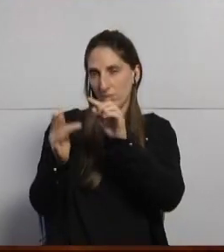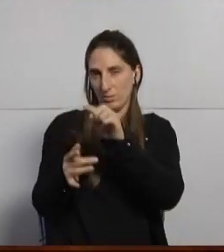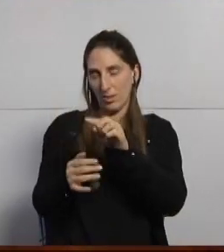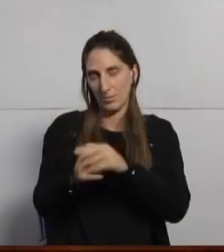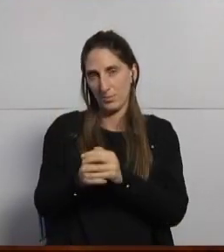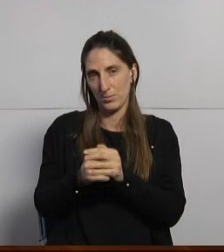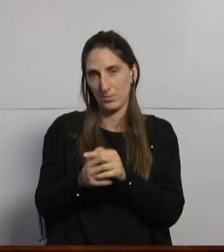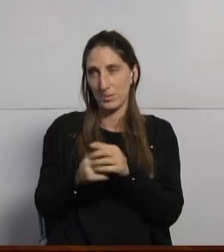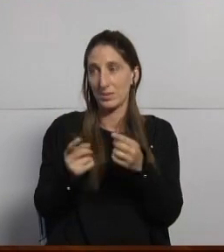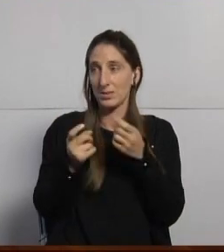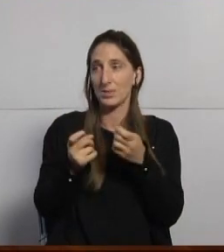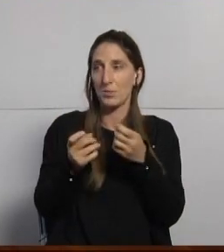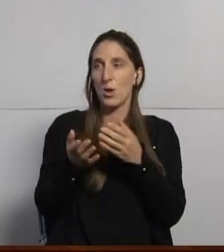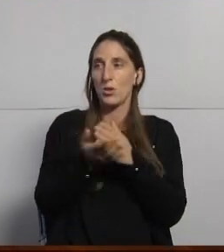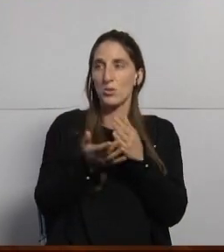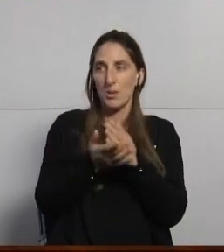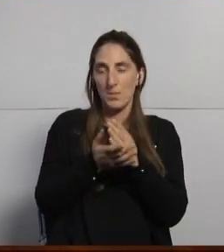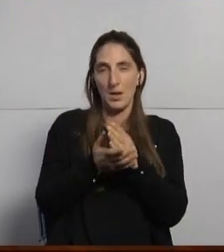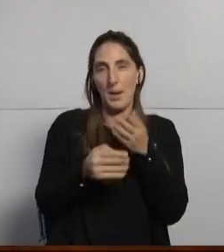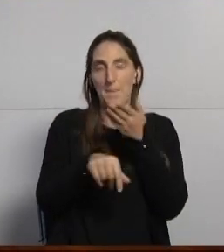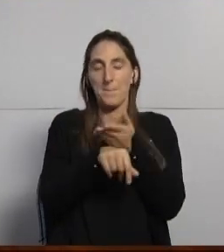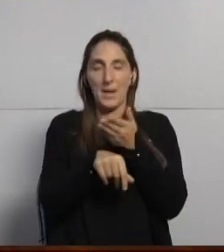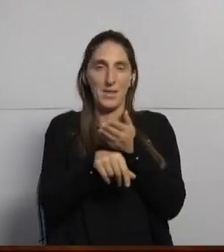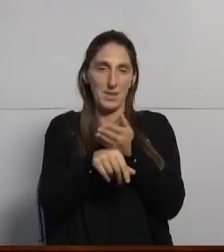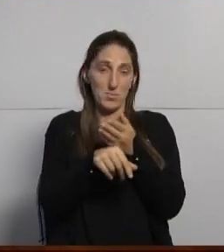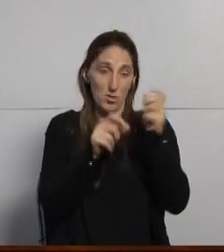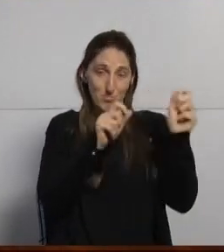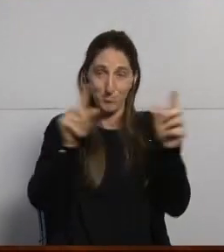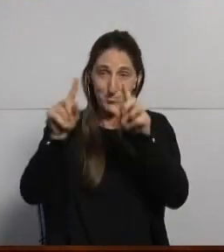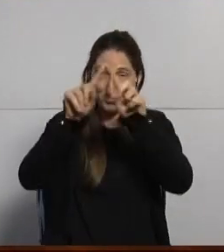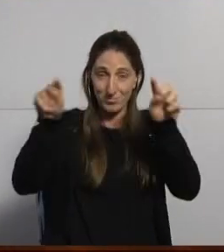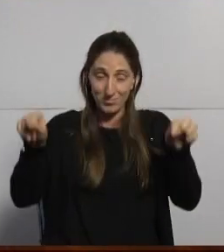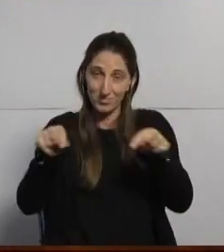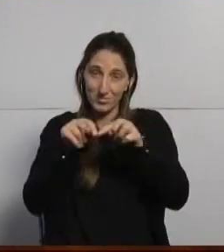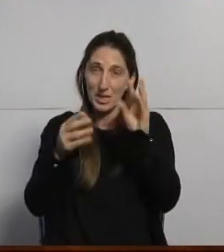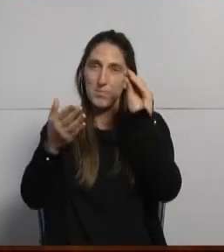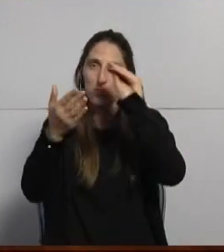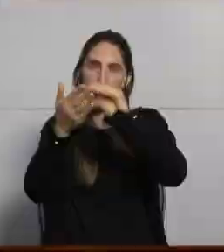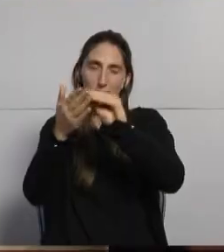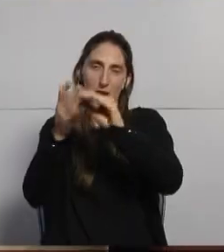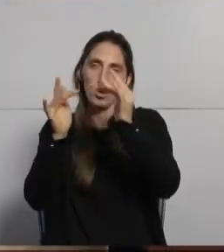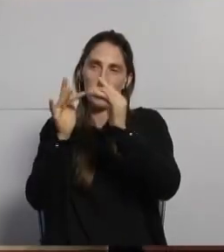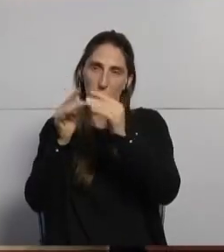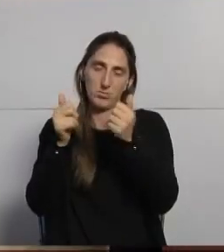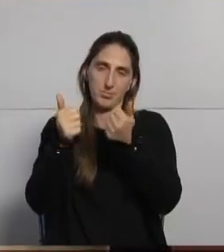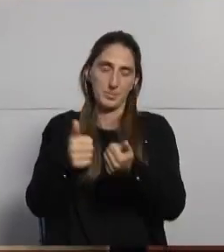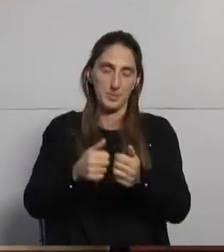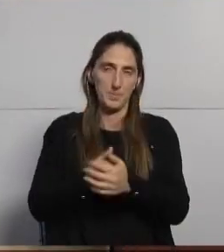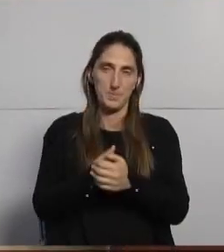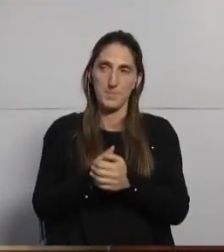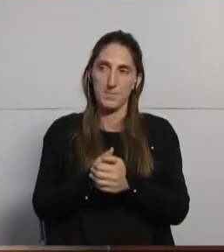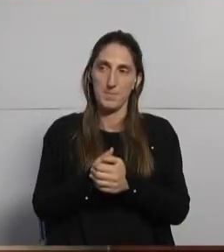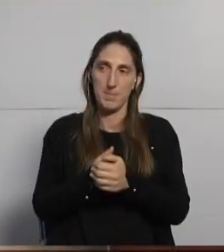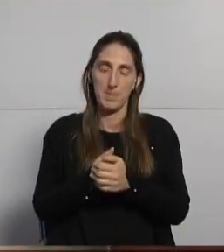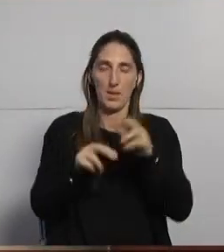un requerimiento que en la medida de lo posible establecemos para cada persona que desarrolle para el final de las presentaciones, así que bien por eso.